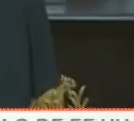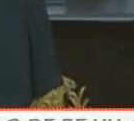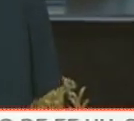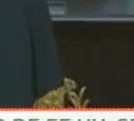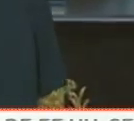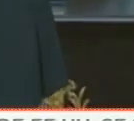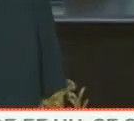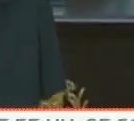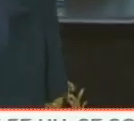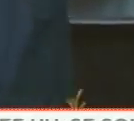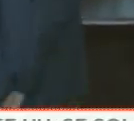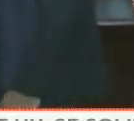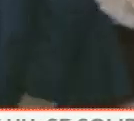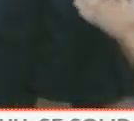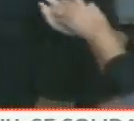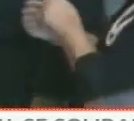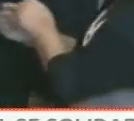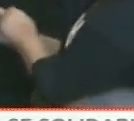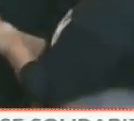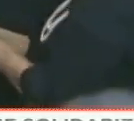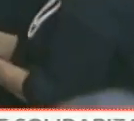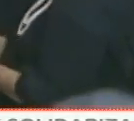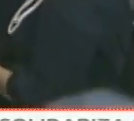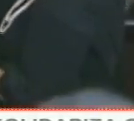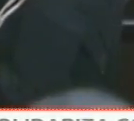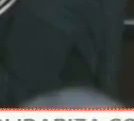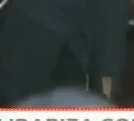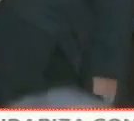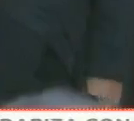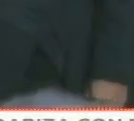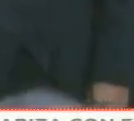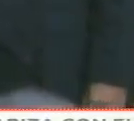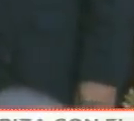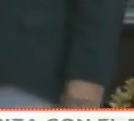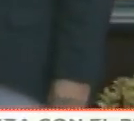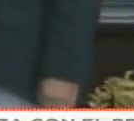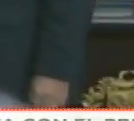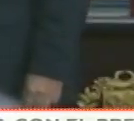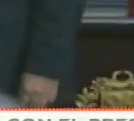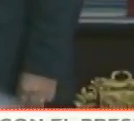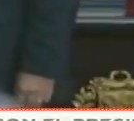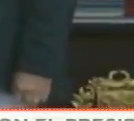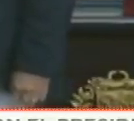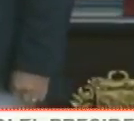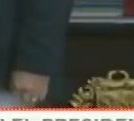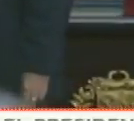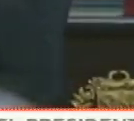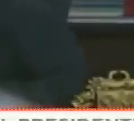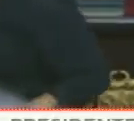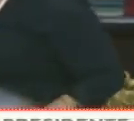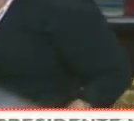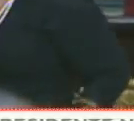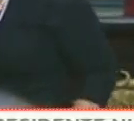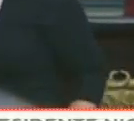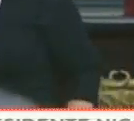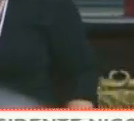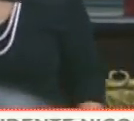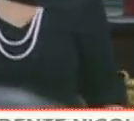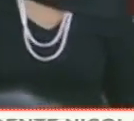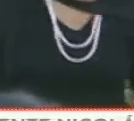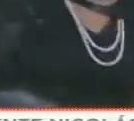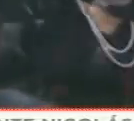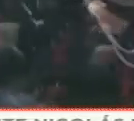Escuchaban las palabras del orador de orden, segundo vicepresidente del Tribunal Supremo de Justicia y presidente de la Sala Constitucional, Juan José Mendoza